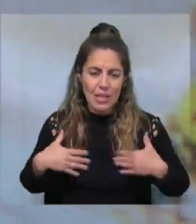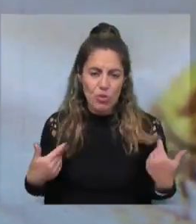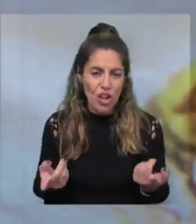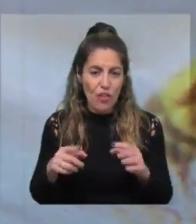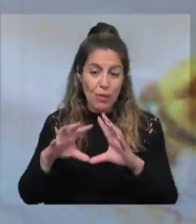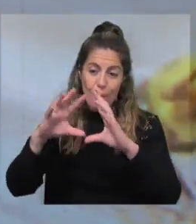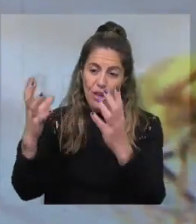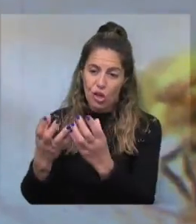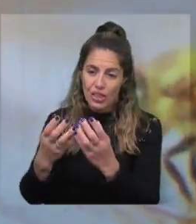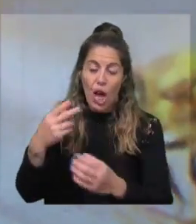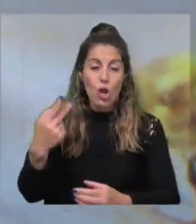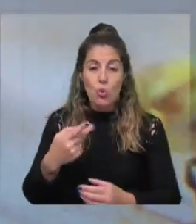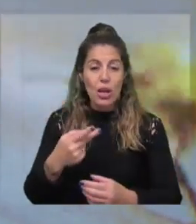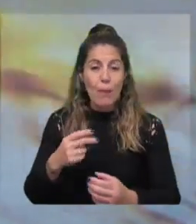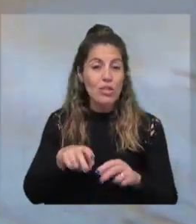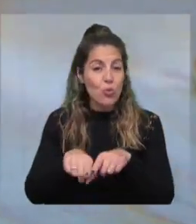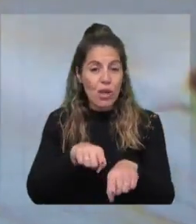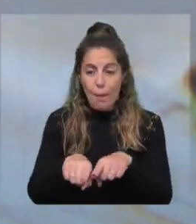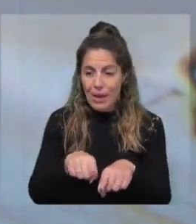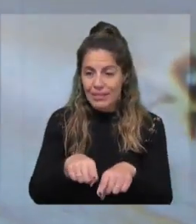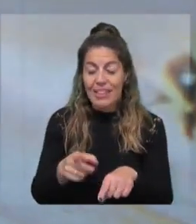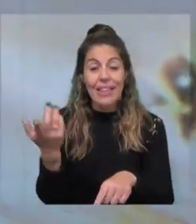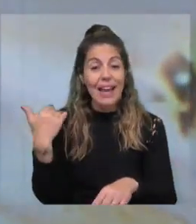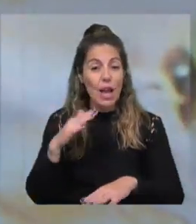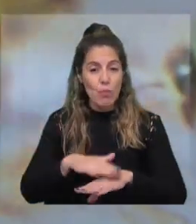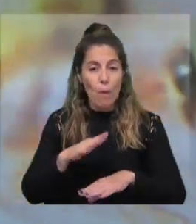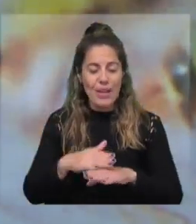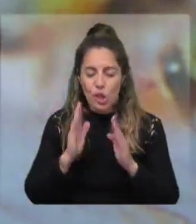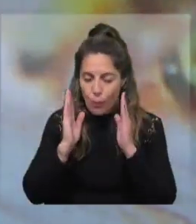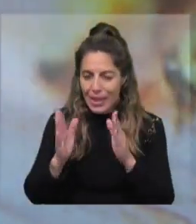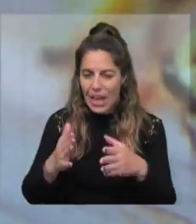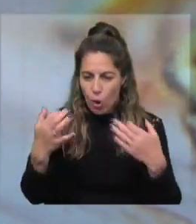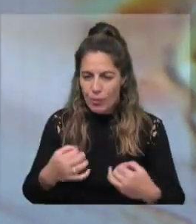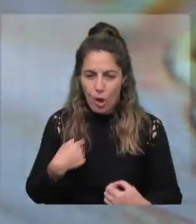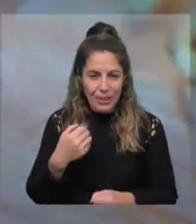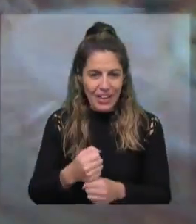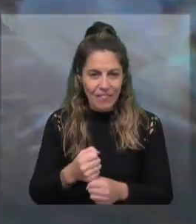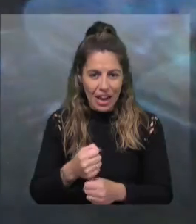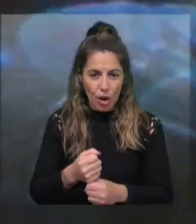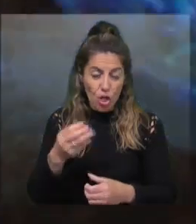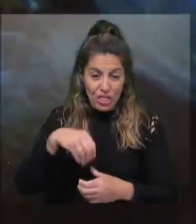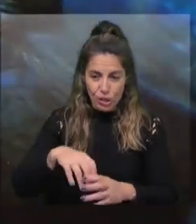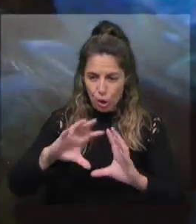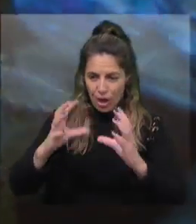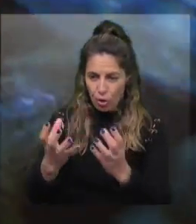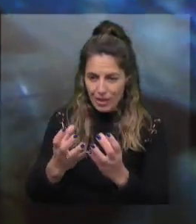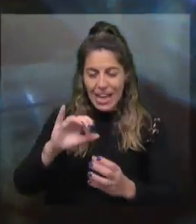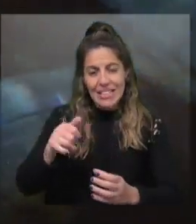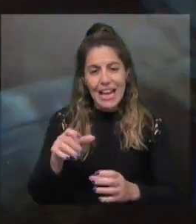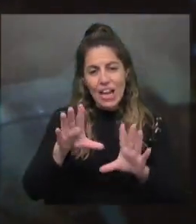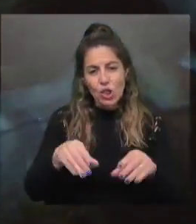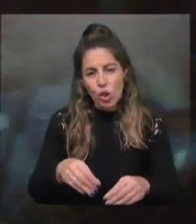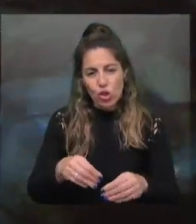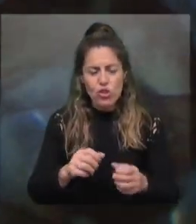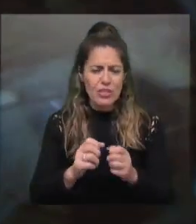colmena y nunca más tuve un amante. Desde ese momento me dediqué a cumplir con mis tareas reales dentro de la colmena, ya que todos esos